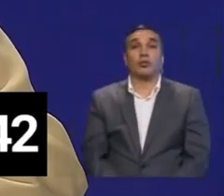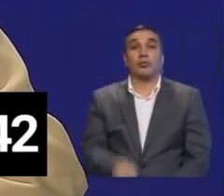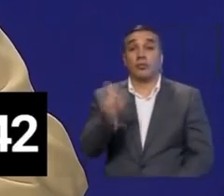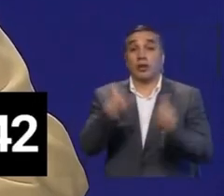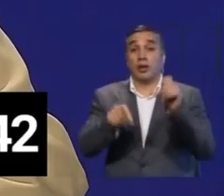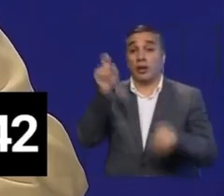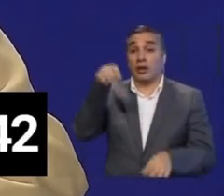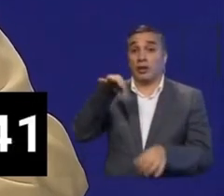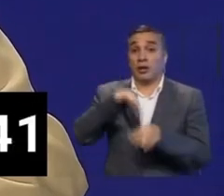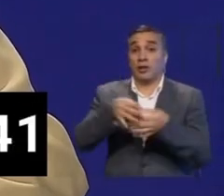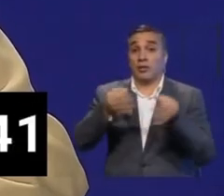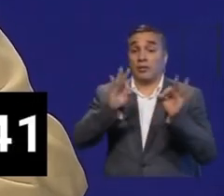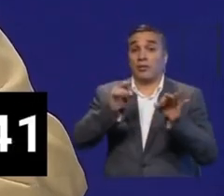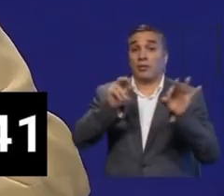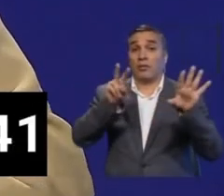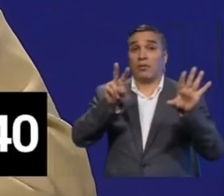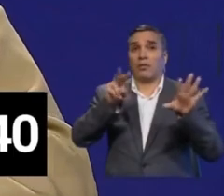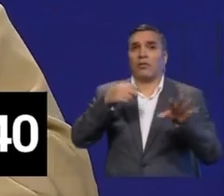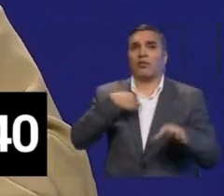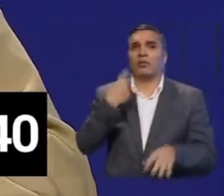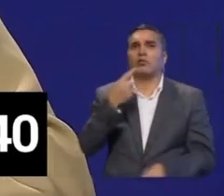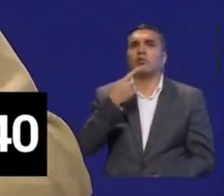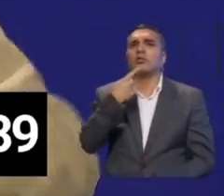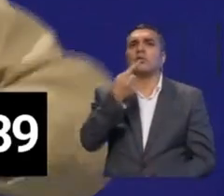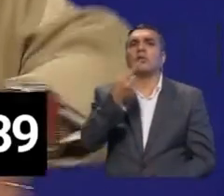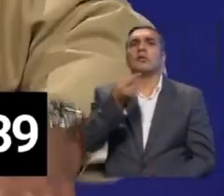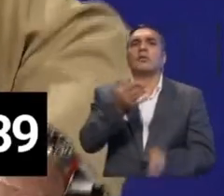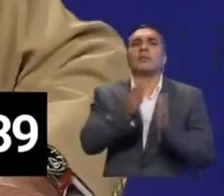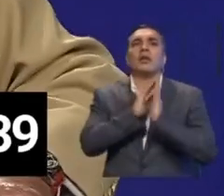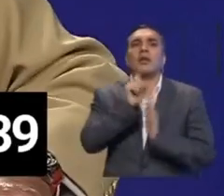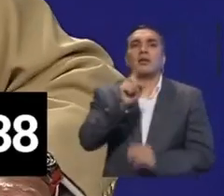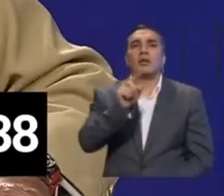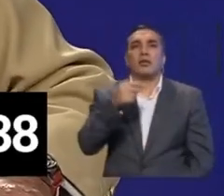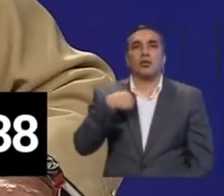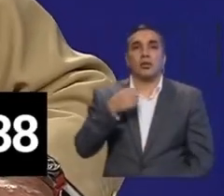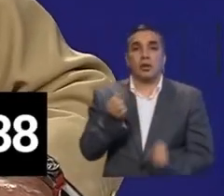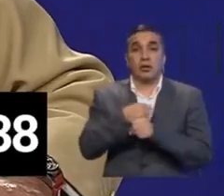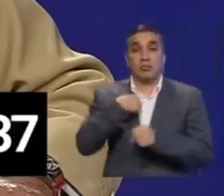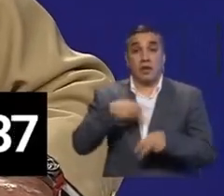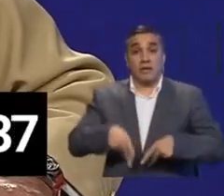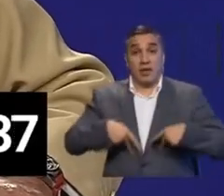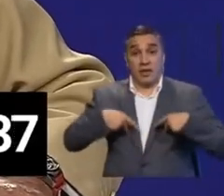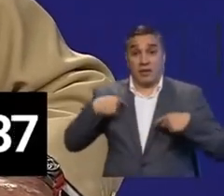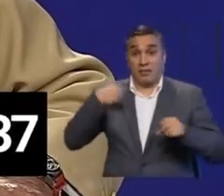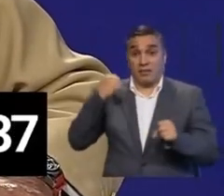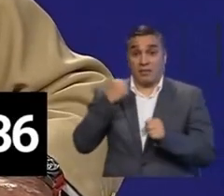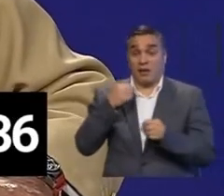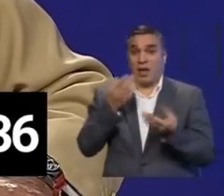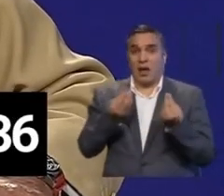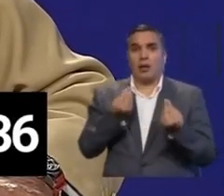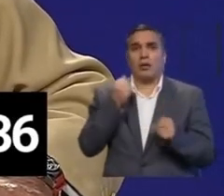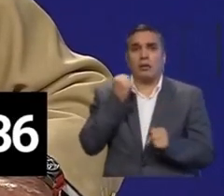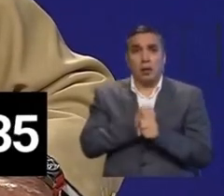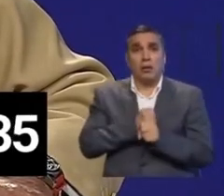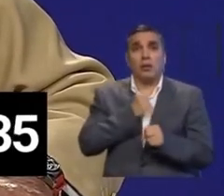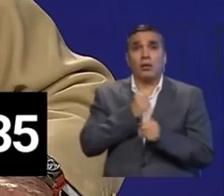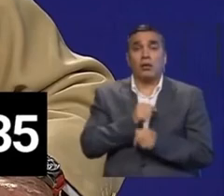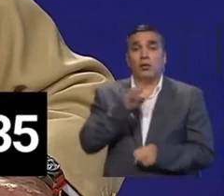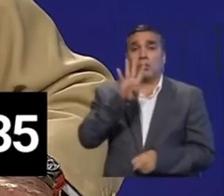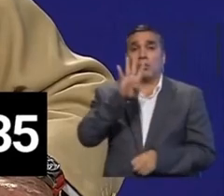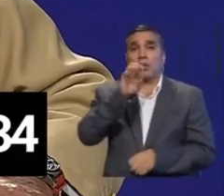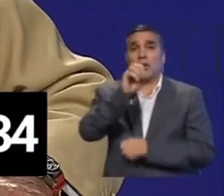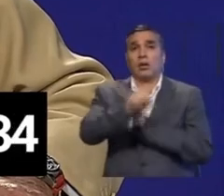votar en febrero 7, yo lo único que les puedo decir, que lo que he hecho en mi vida es haber trabajado durante